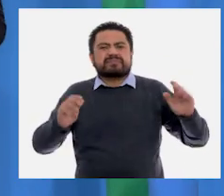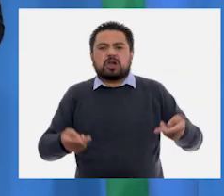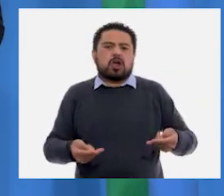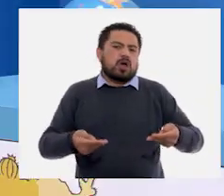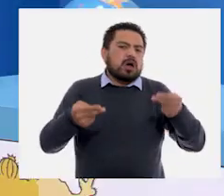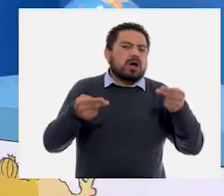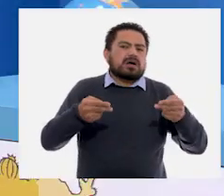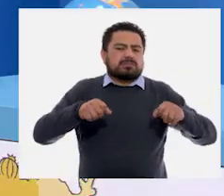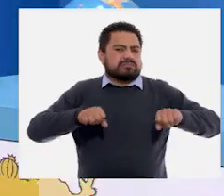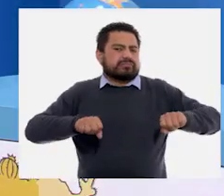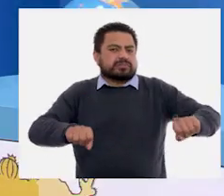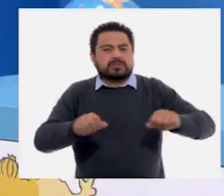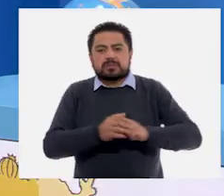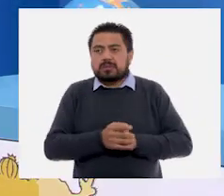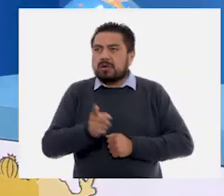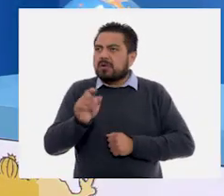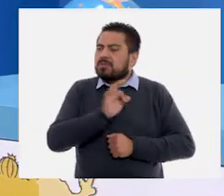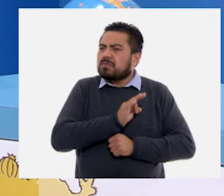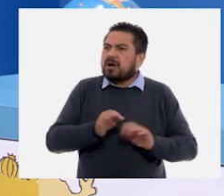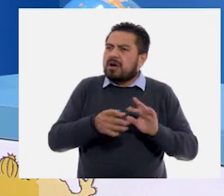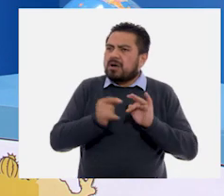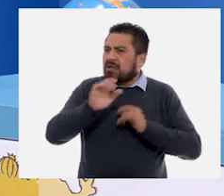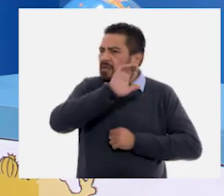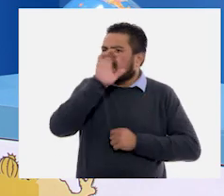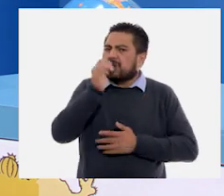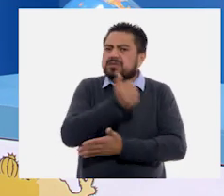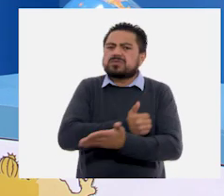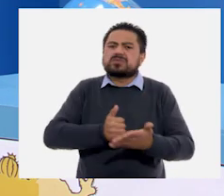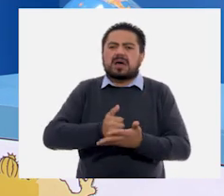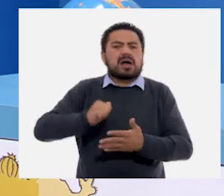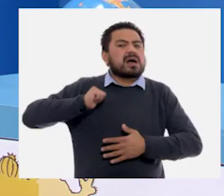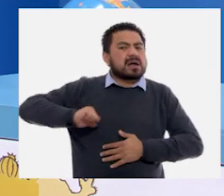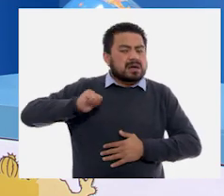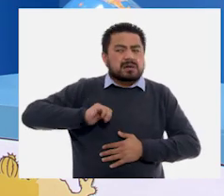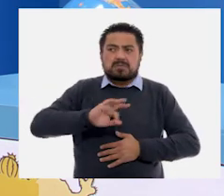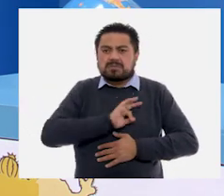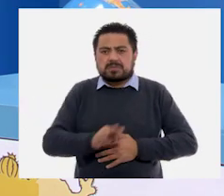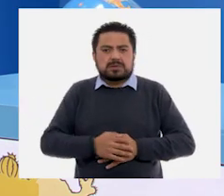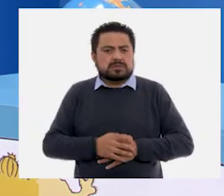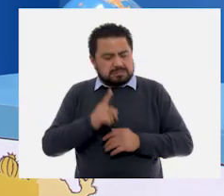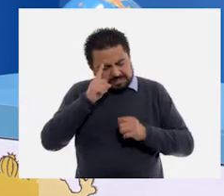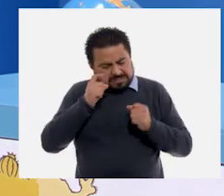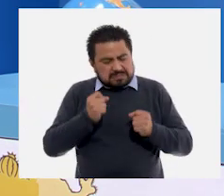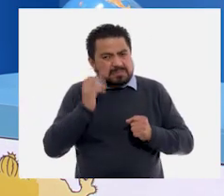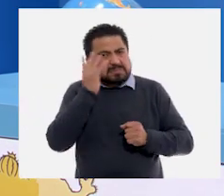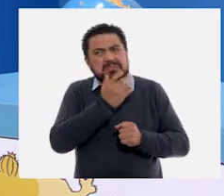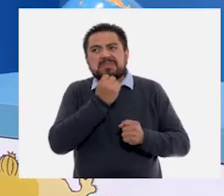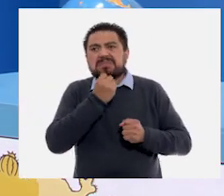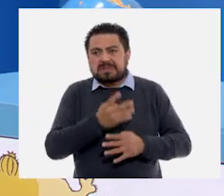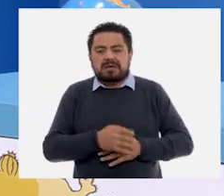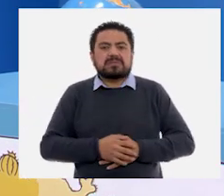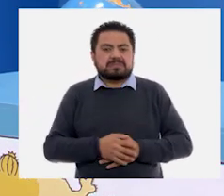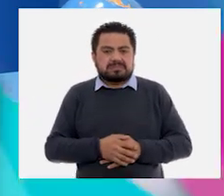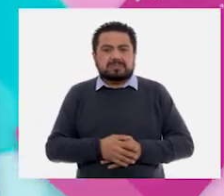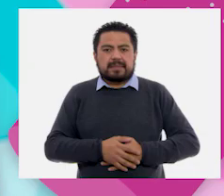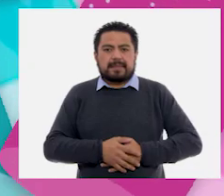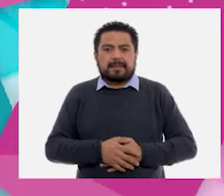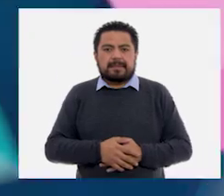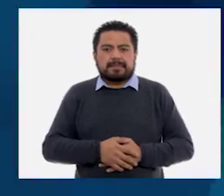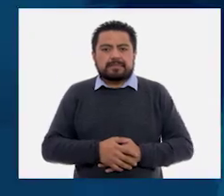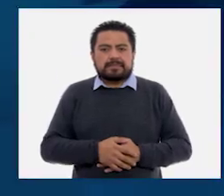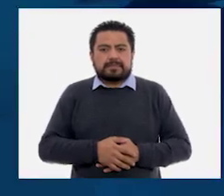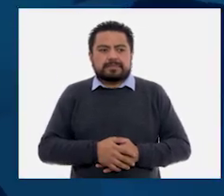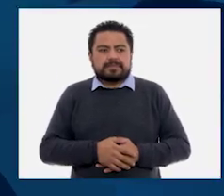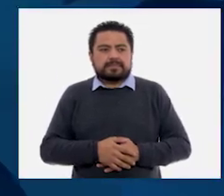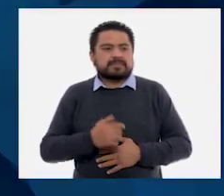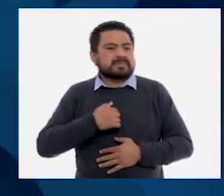comerciales. ¿Y podría enseñarnos fotos de la ciudad en ese entonces? Uy, seguramente son hermosas, maestra.